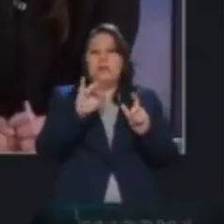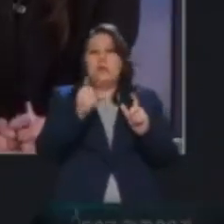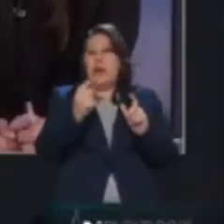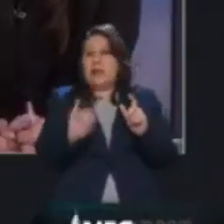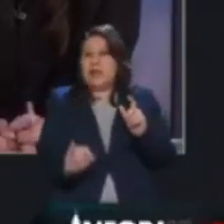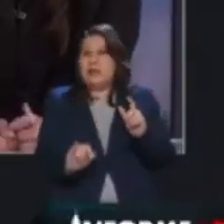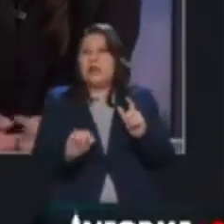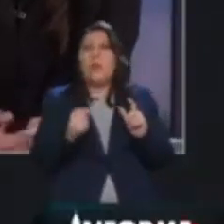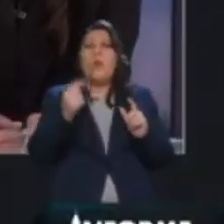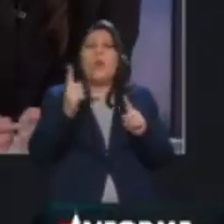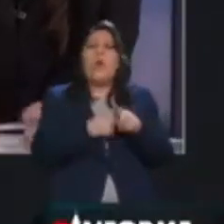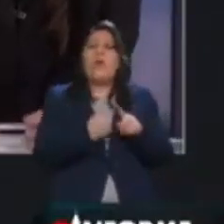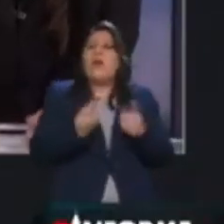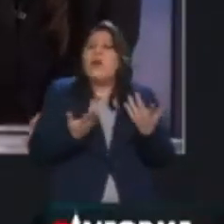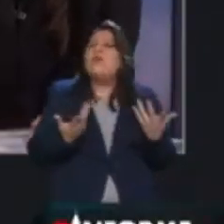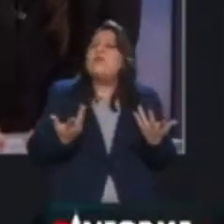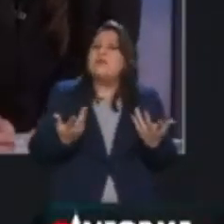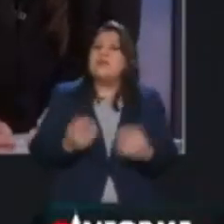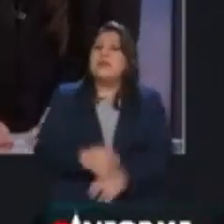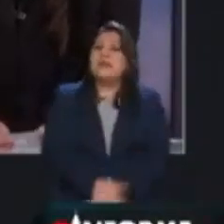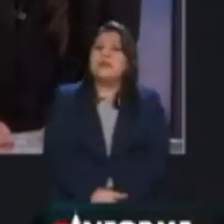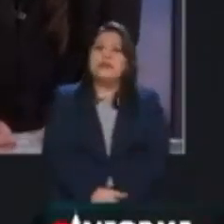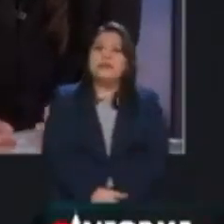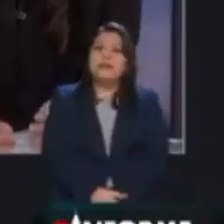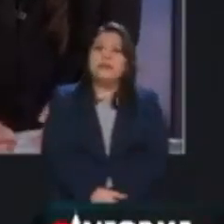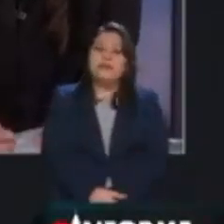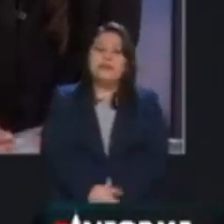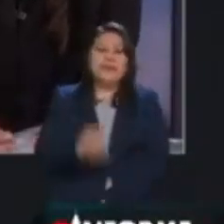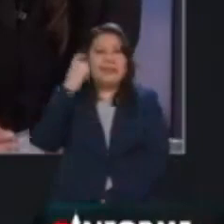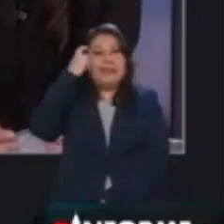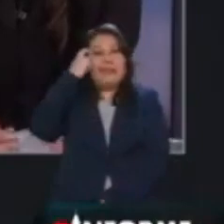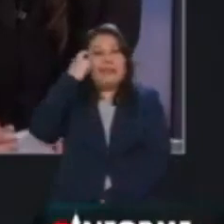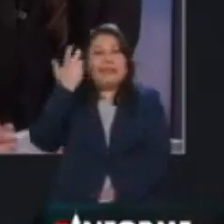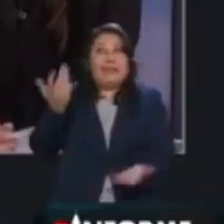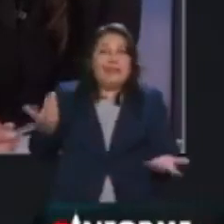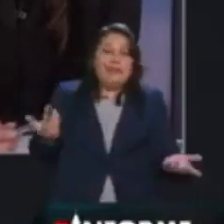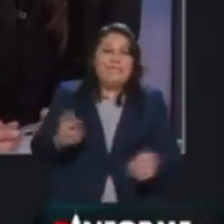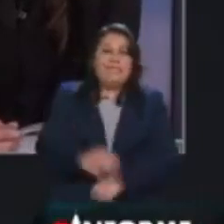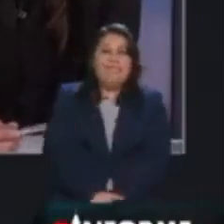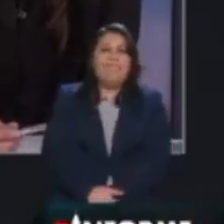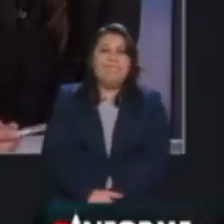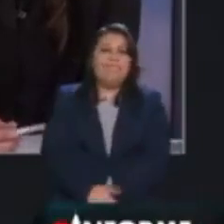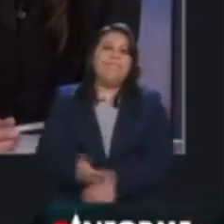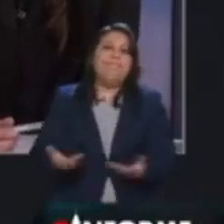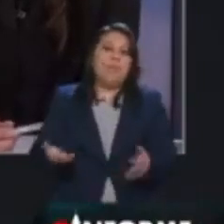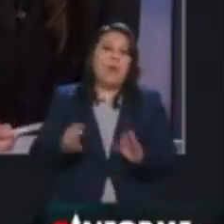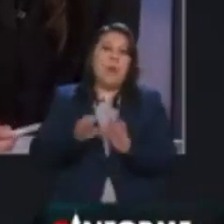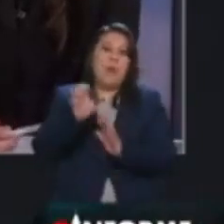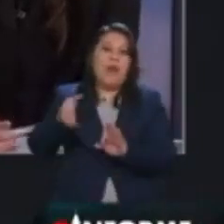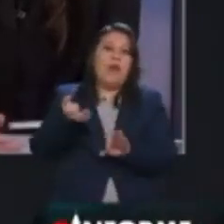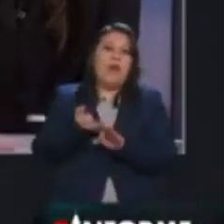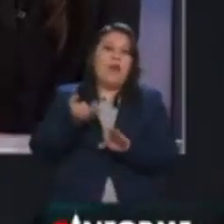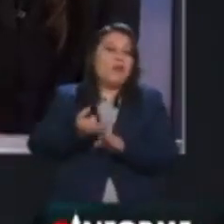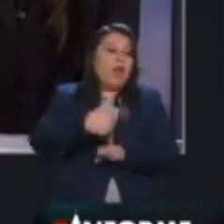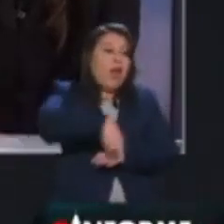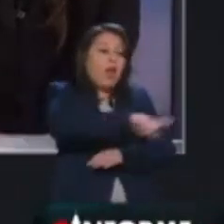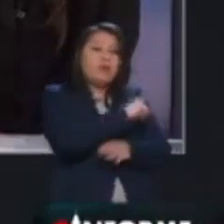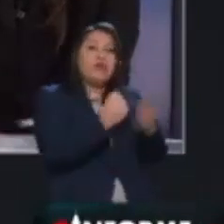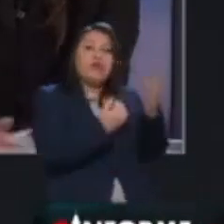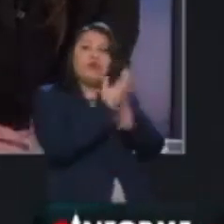aferrarse al dinero que tenía. ¿Cómo ves todo este asunto? Pues es que de entrada este esquema, ¿no?, de creación del Foro Consultivo, o